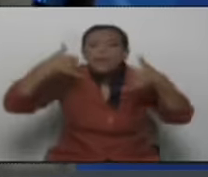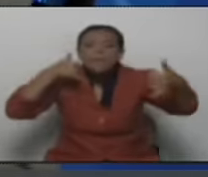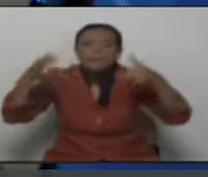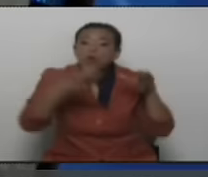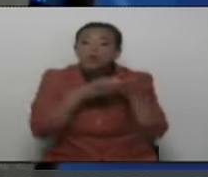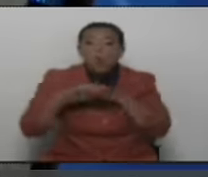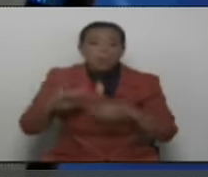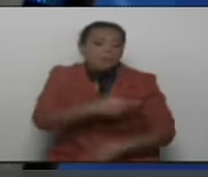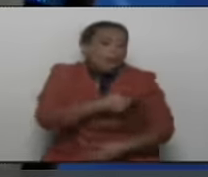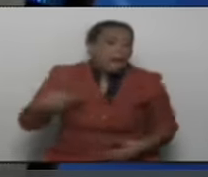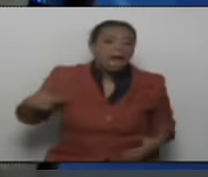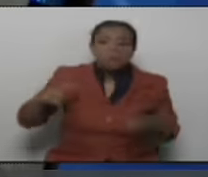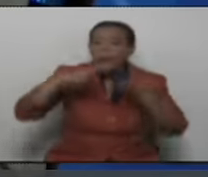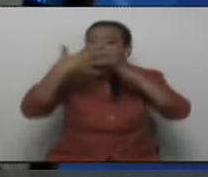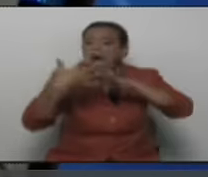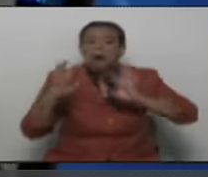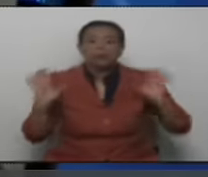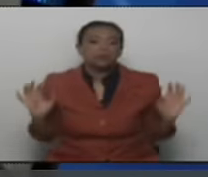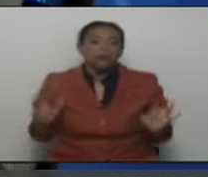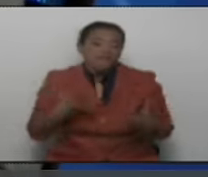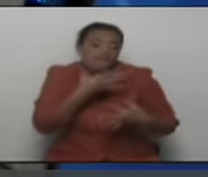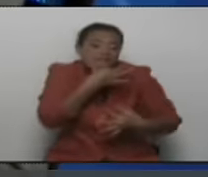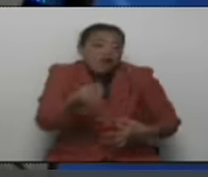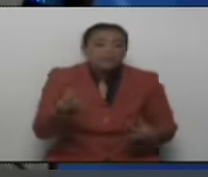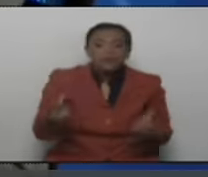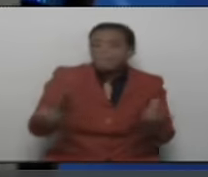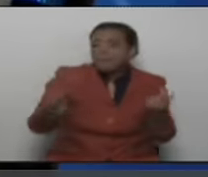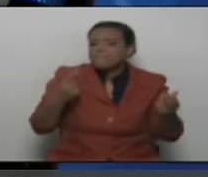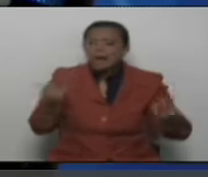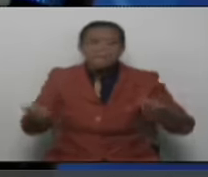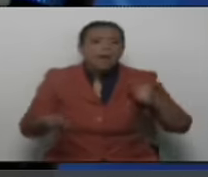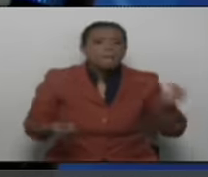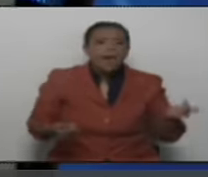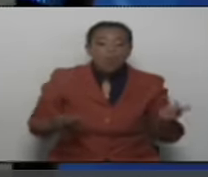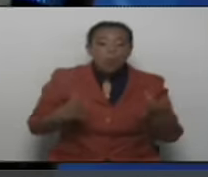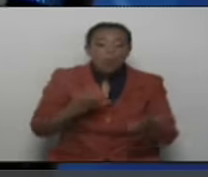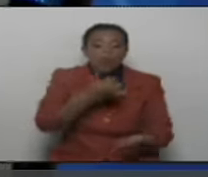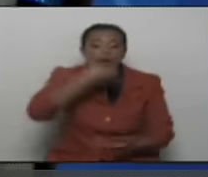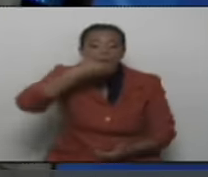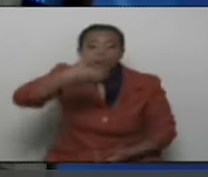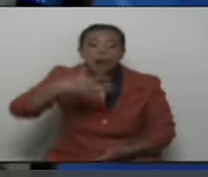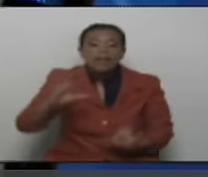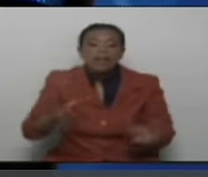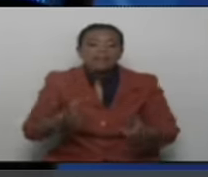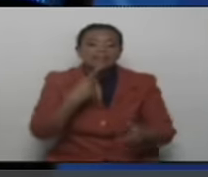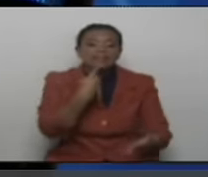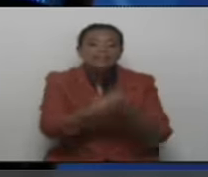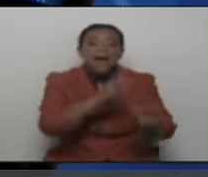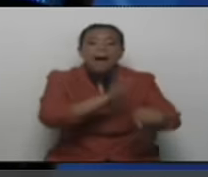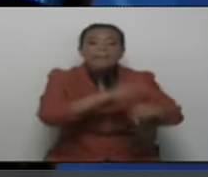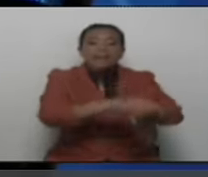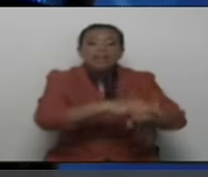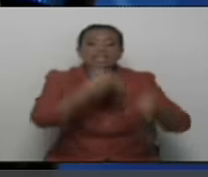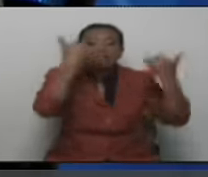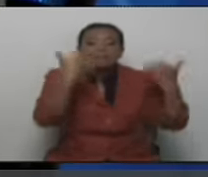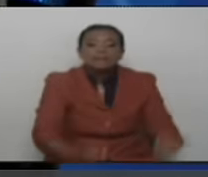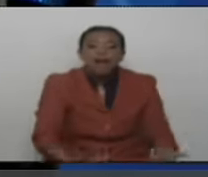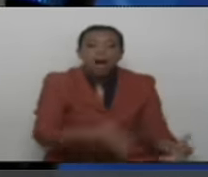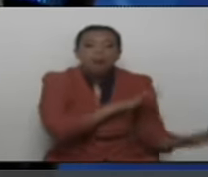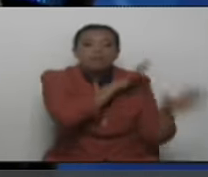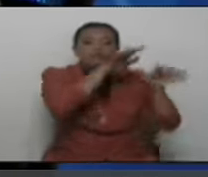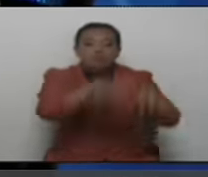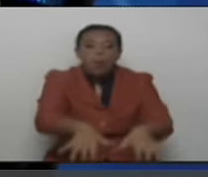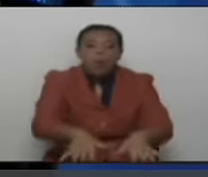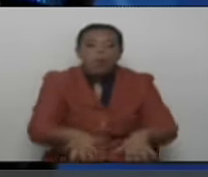grupos delincuenciales que quedan por ahí para activarlos cuando ellos escalaran en los ataques que iba a dirigir personalmente